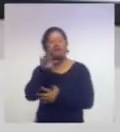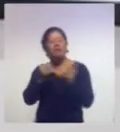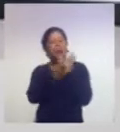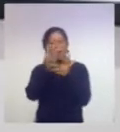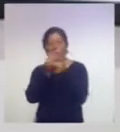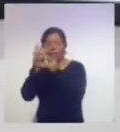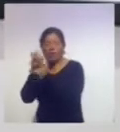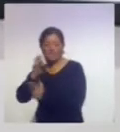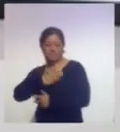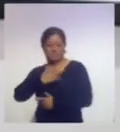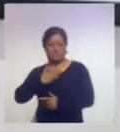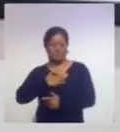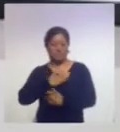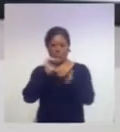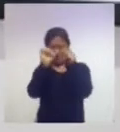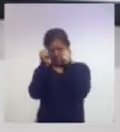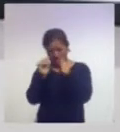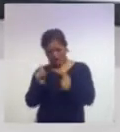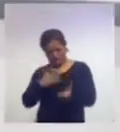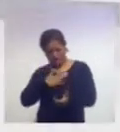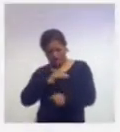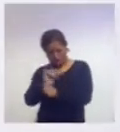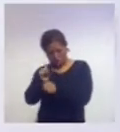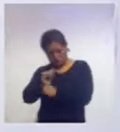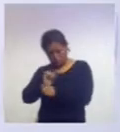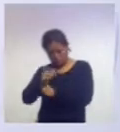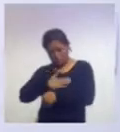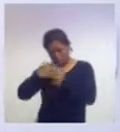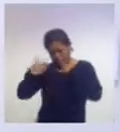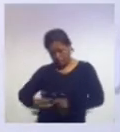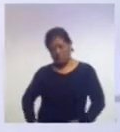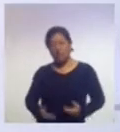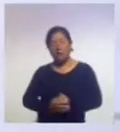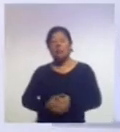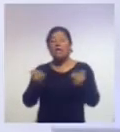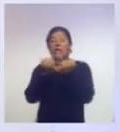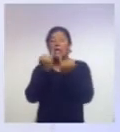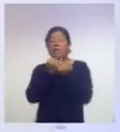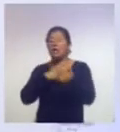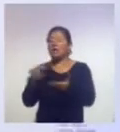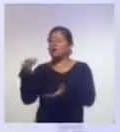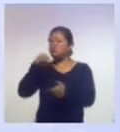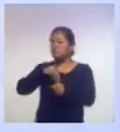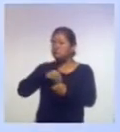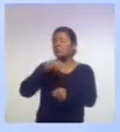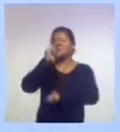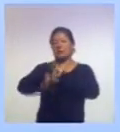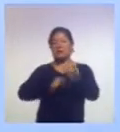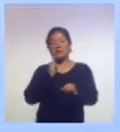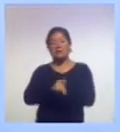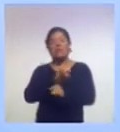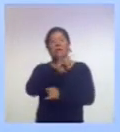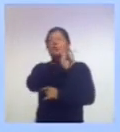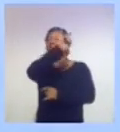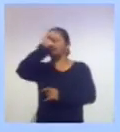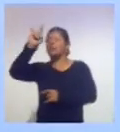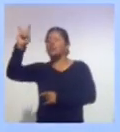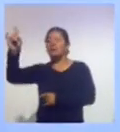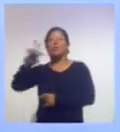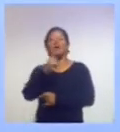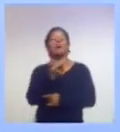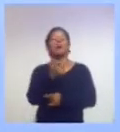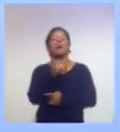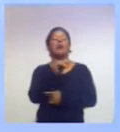como artista y obviamente para la galería. Además de presencia internacional, en estos momentos la Galería Munibe Arte